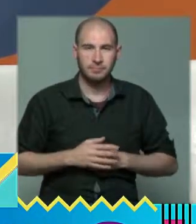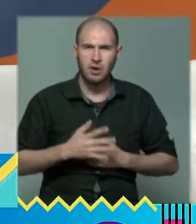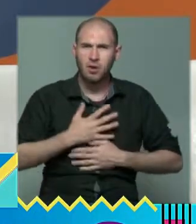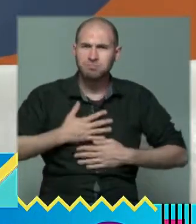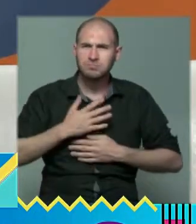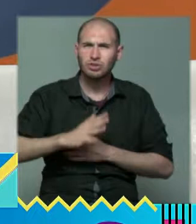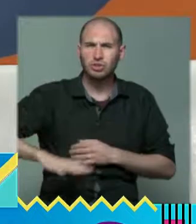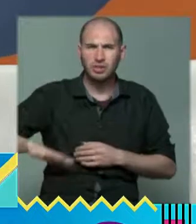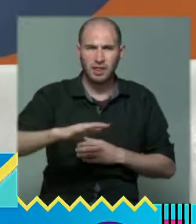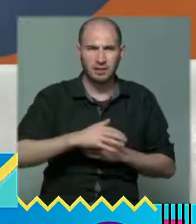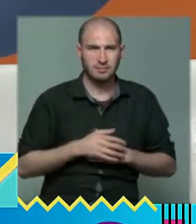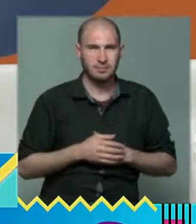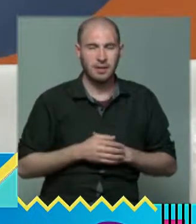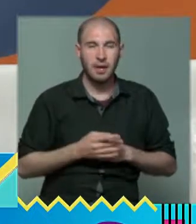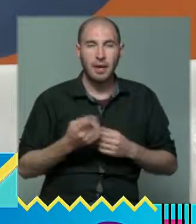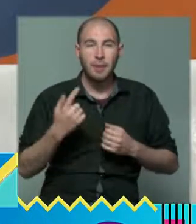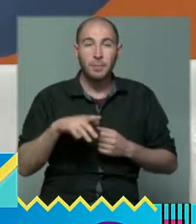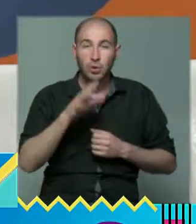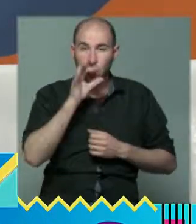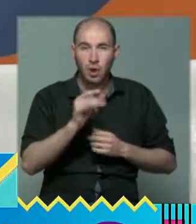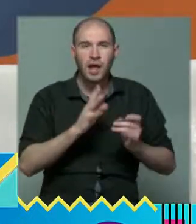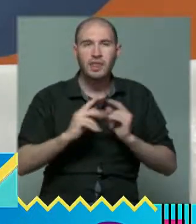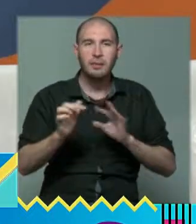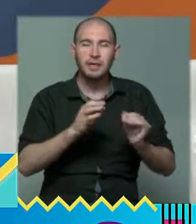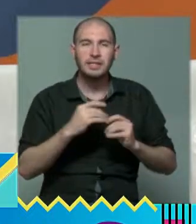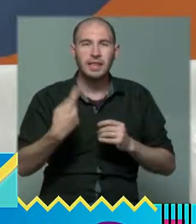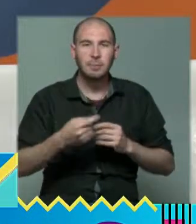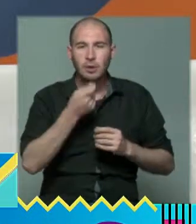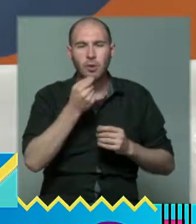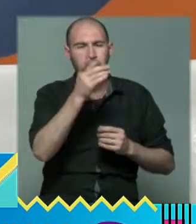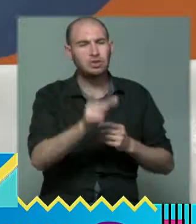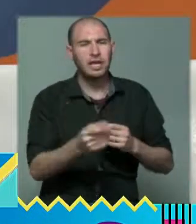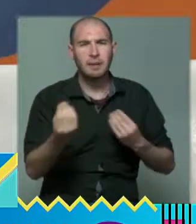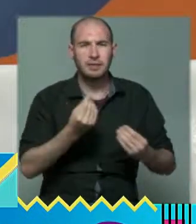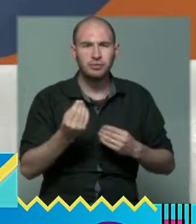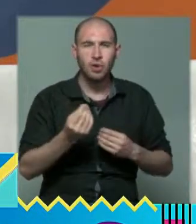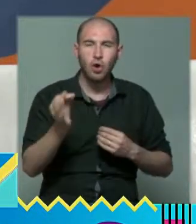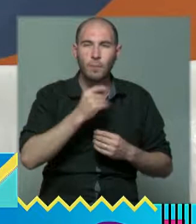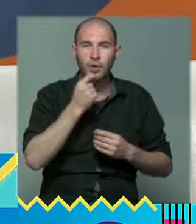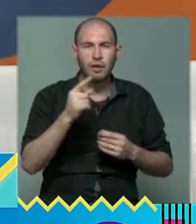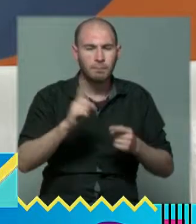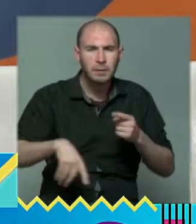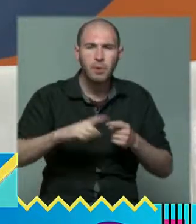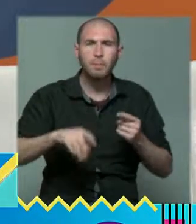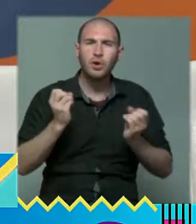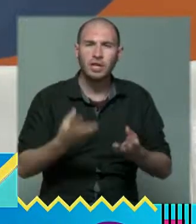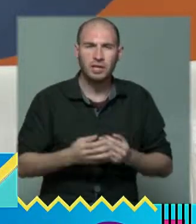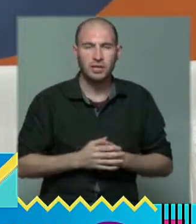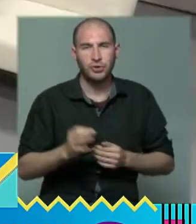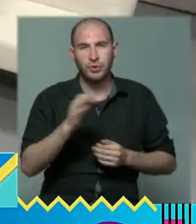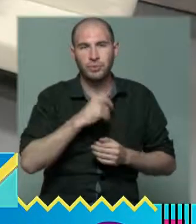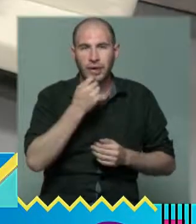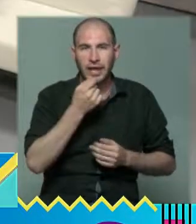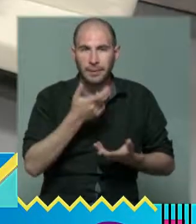conmoción social. Sí. Pero jamás la discusión se centra en qué pasó con esta persona, de por qué volvió a reincidir, por qué fue